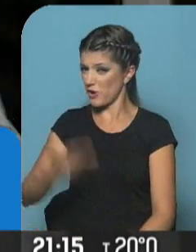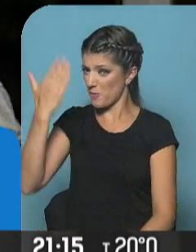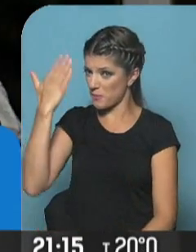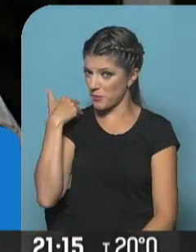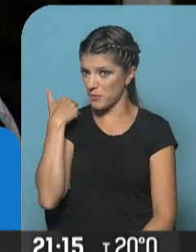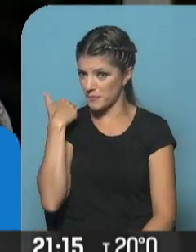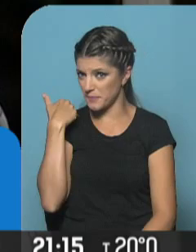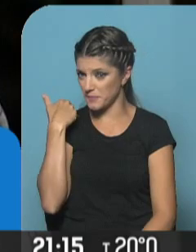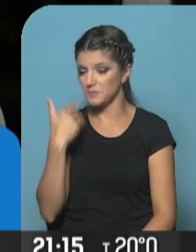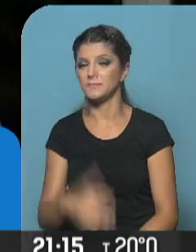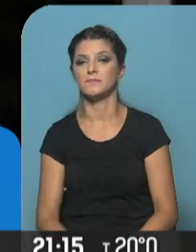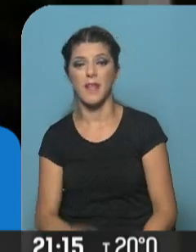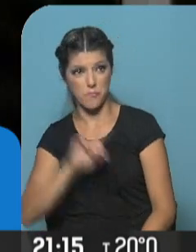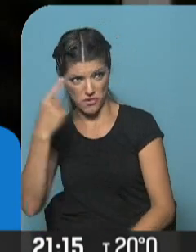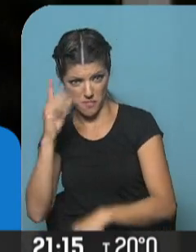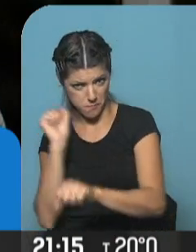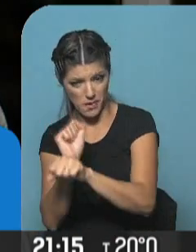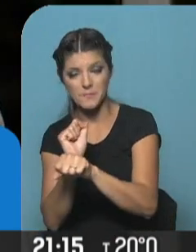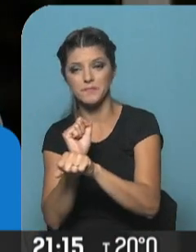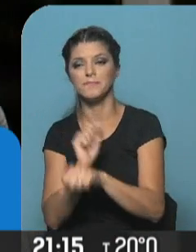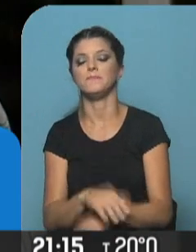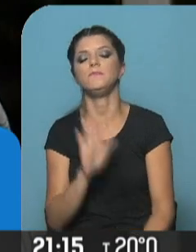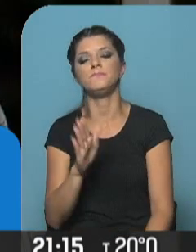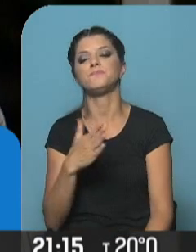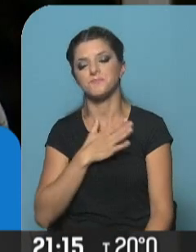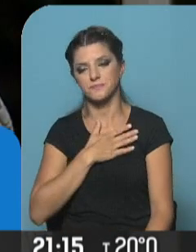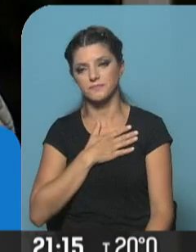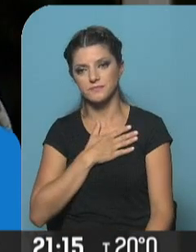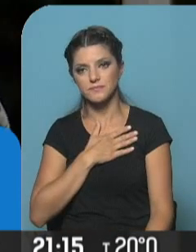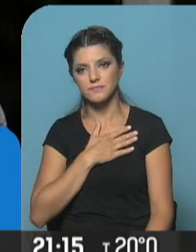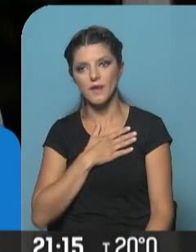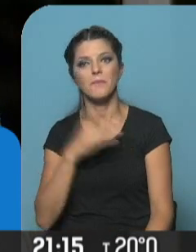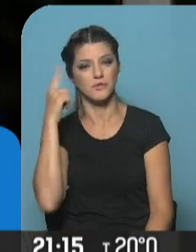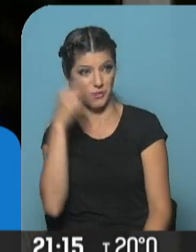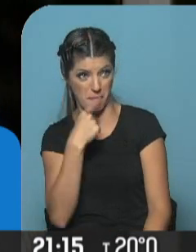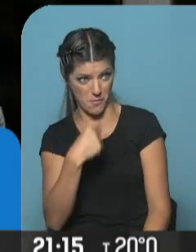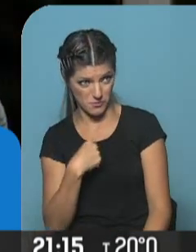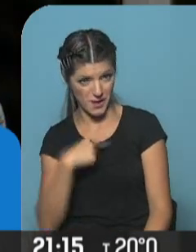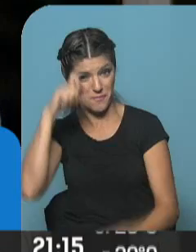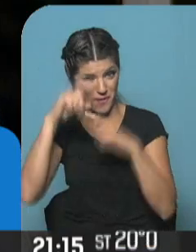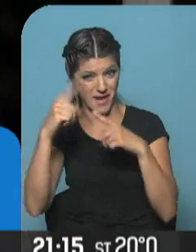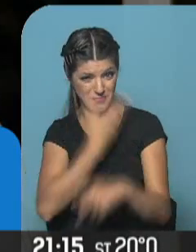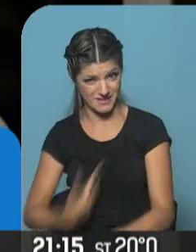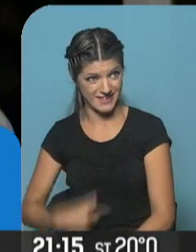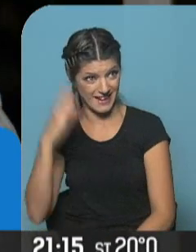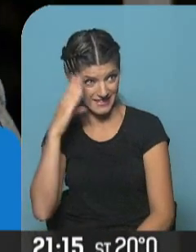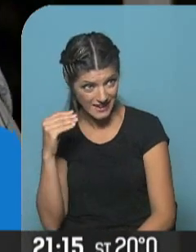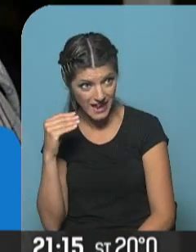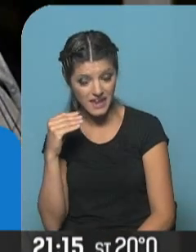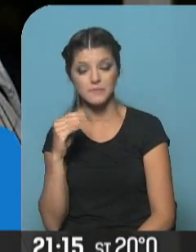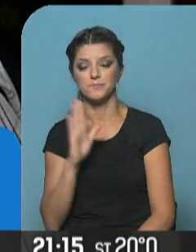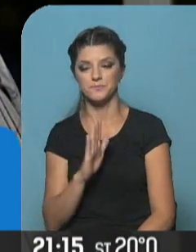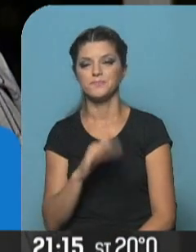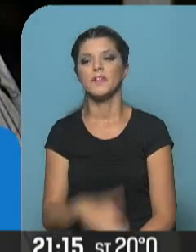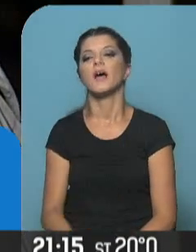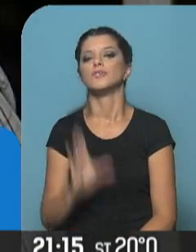más allá, porque está bien que atraiga mucho la atención. Me imagino que está preguntando por la expresidenta Cristina Fernández de Kirchner. Yo sé que